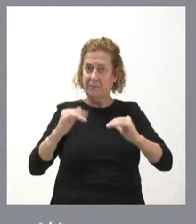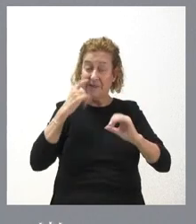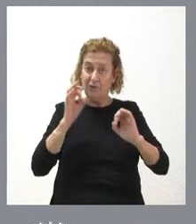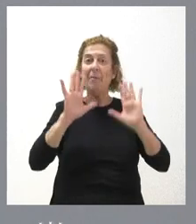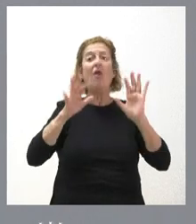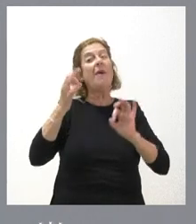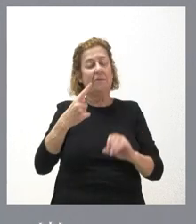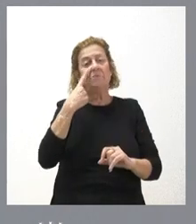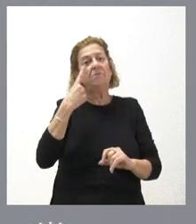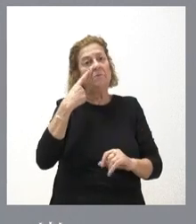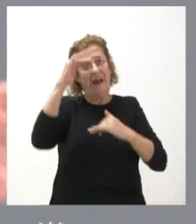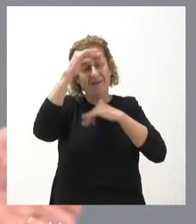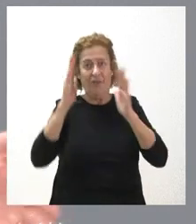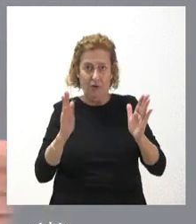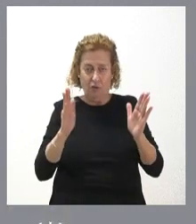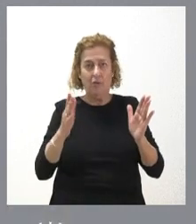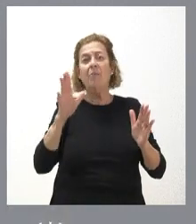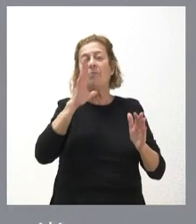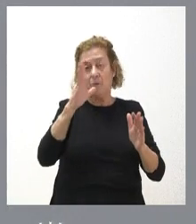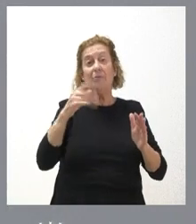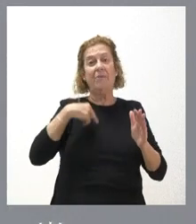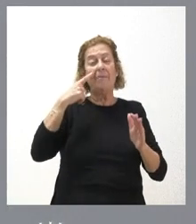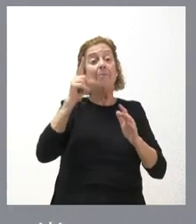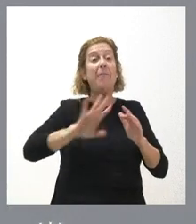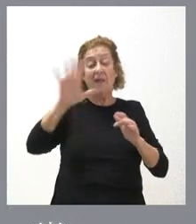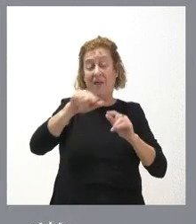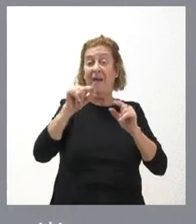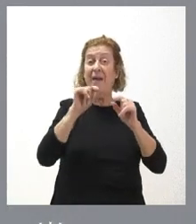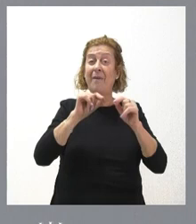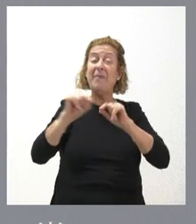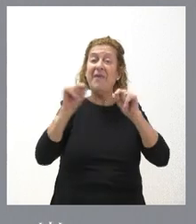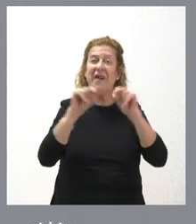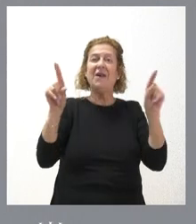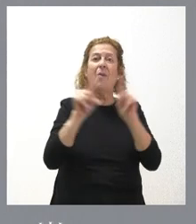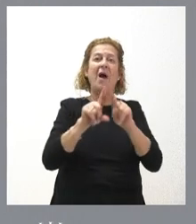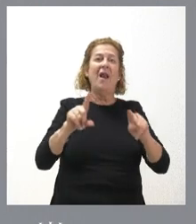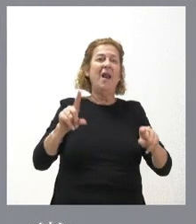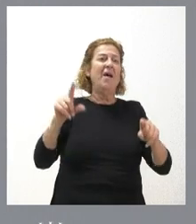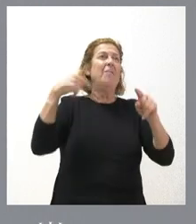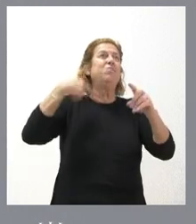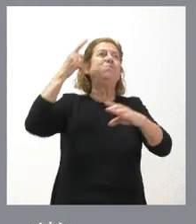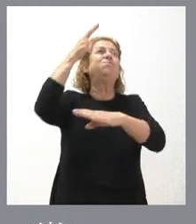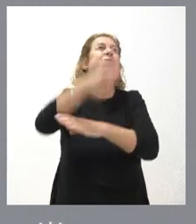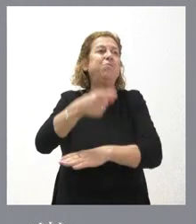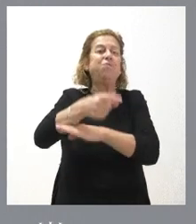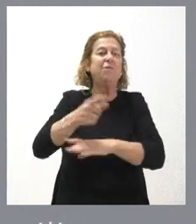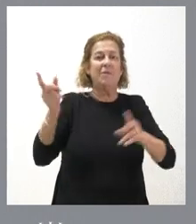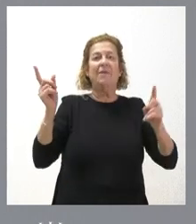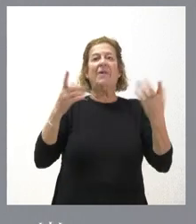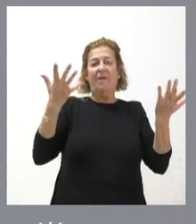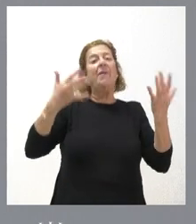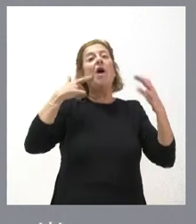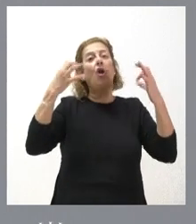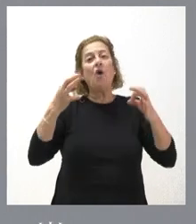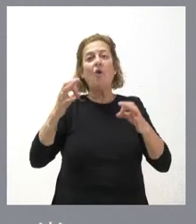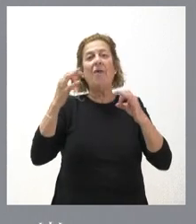vigilantes y por tanto nos parece que estas medidas que suenan a improvisación y a imposición pues lógicamente tienen que ponerse